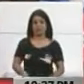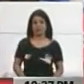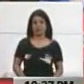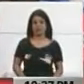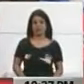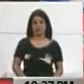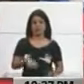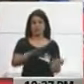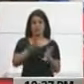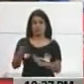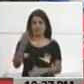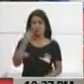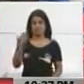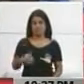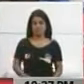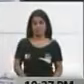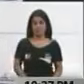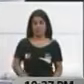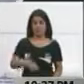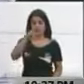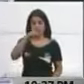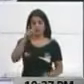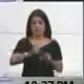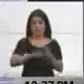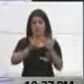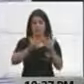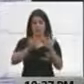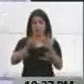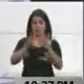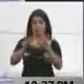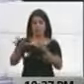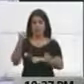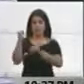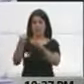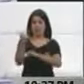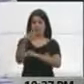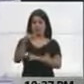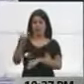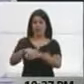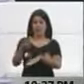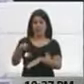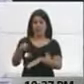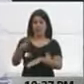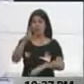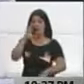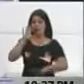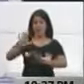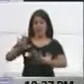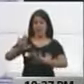esto. Año 89, muertos tres hombres por no acatar voz de alto durante toque de queda.